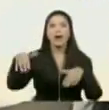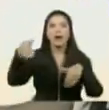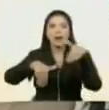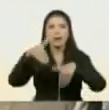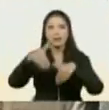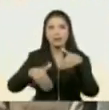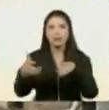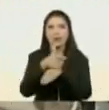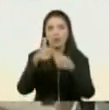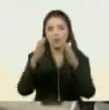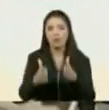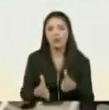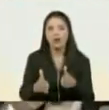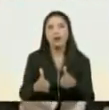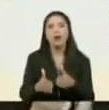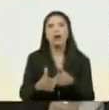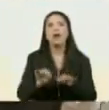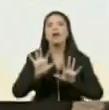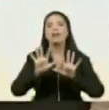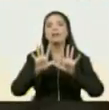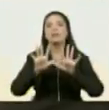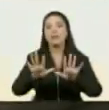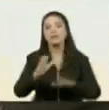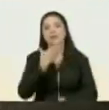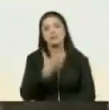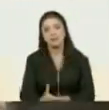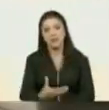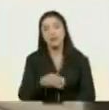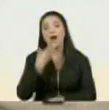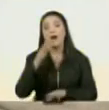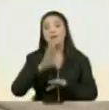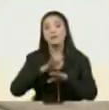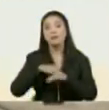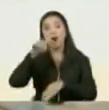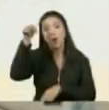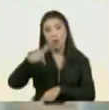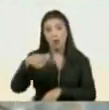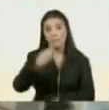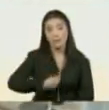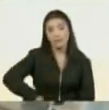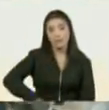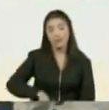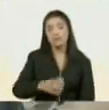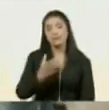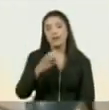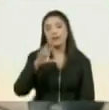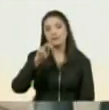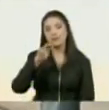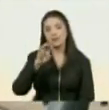próximas a realizarse el 10 de diciembre, anunciadas el día de hoy por la presidenta del Consejo Nacional Electoral.